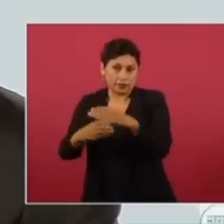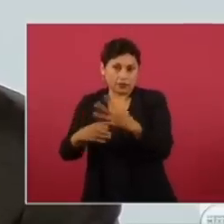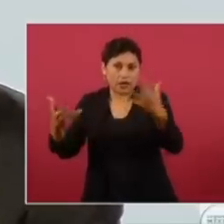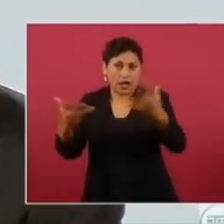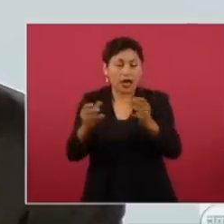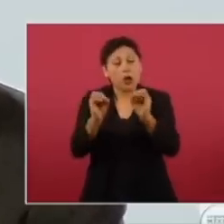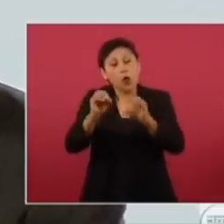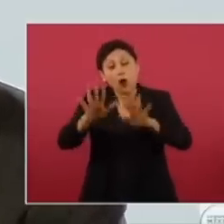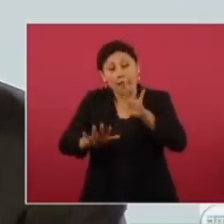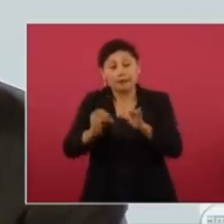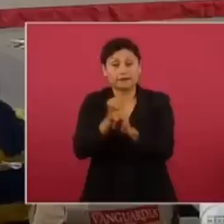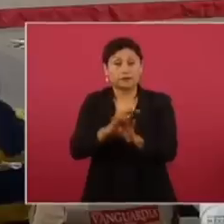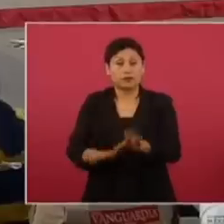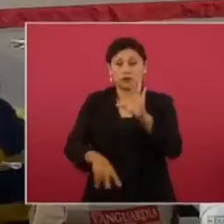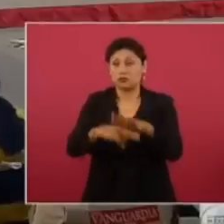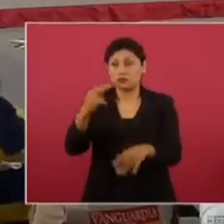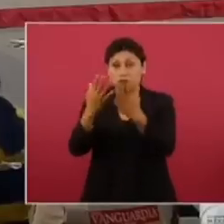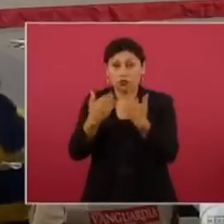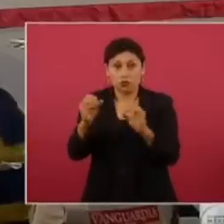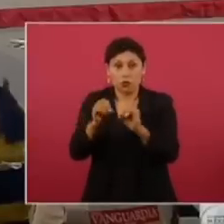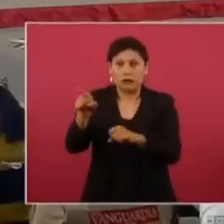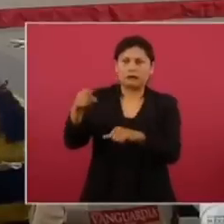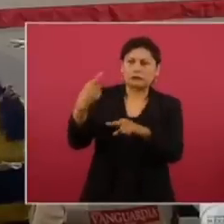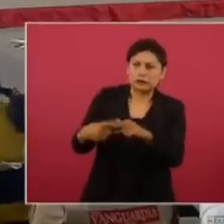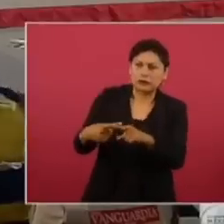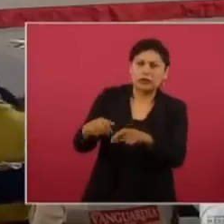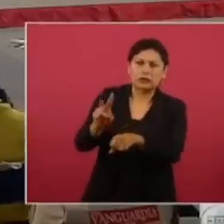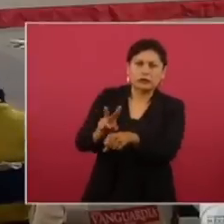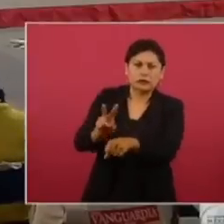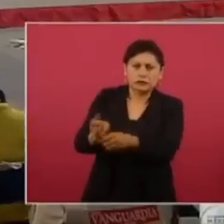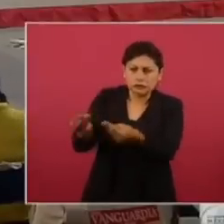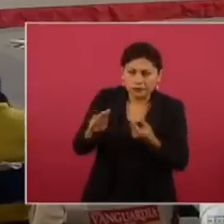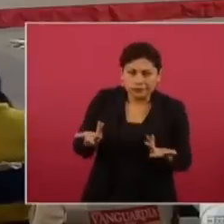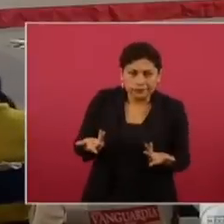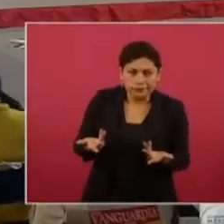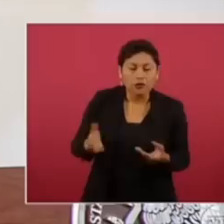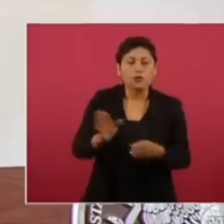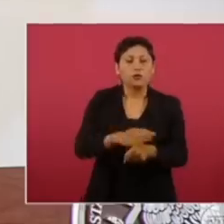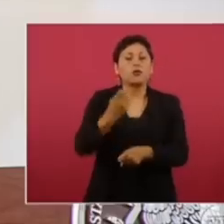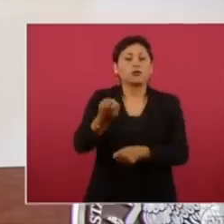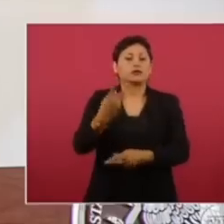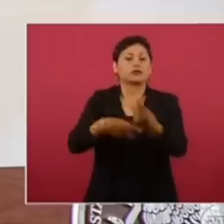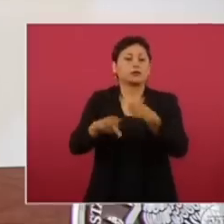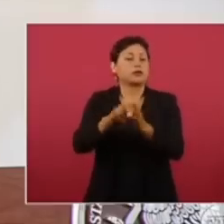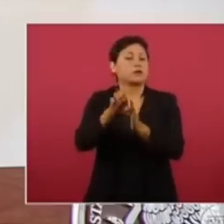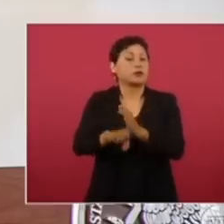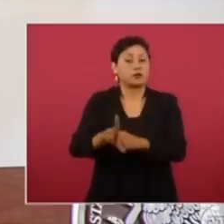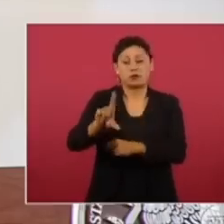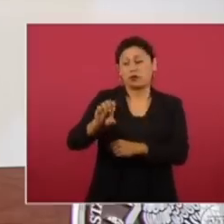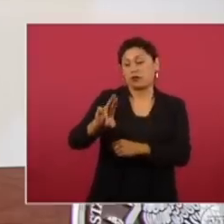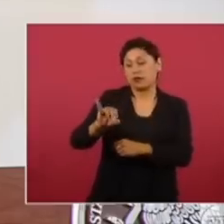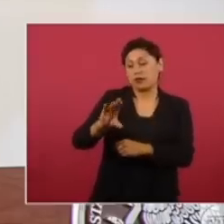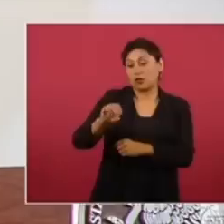información requerida por los auditores. Ello ocasionó que en el caso de Liconsa se pasara